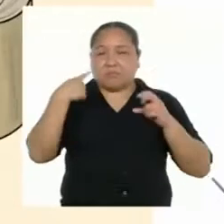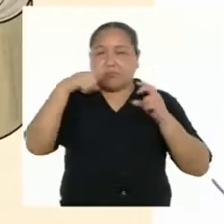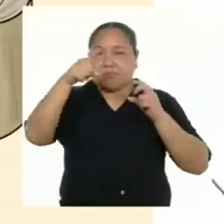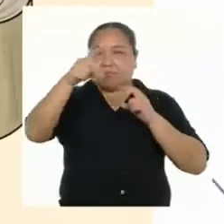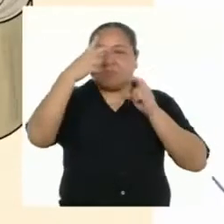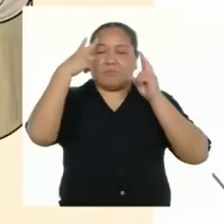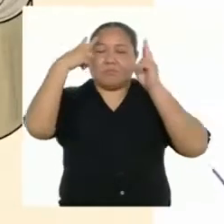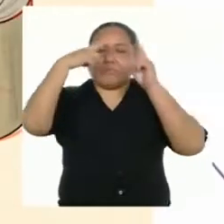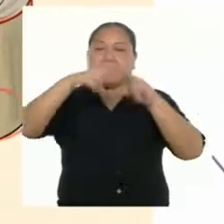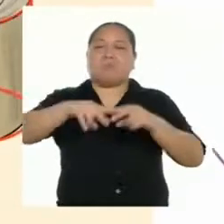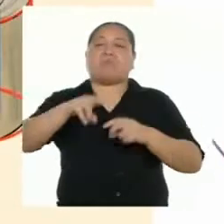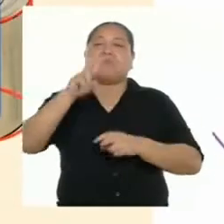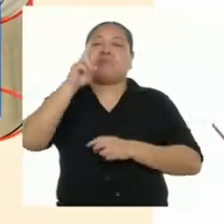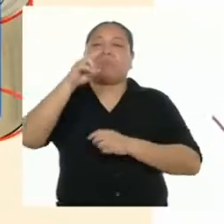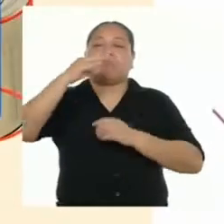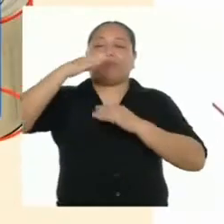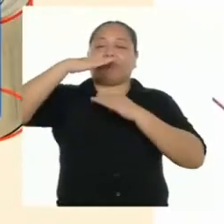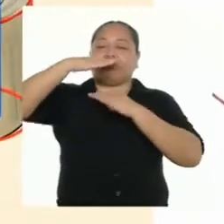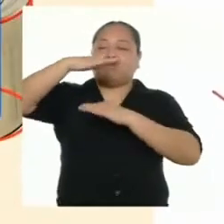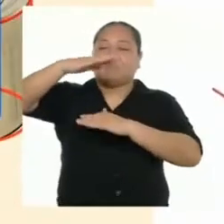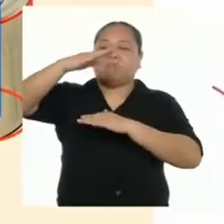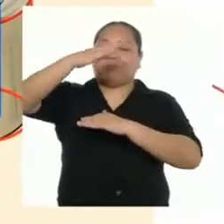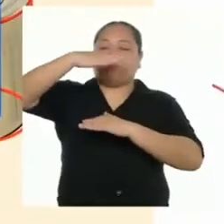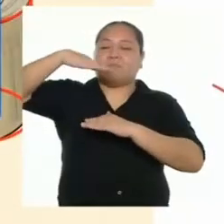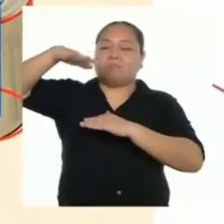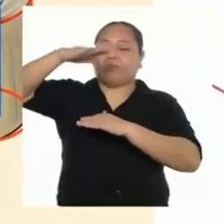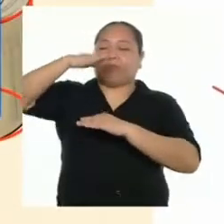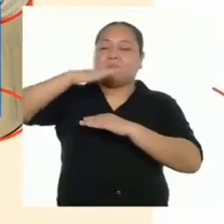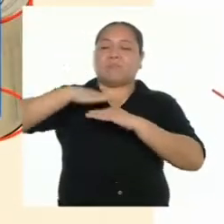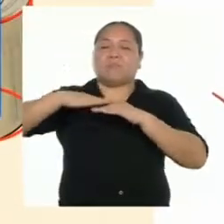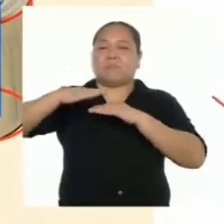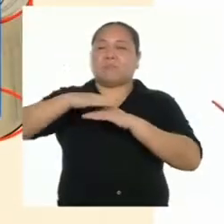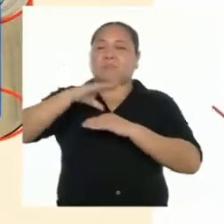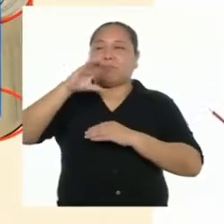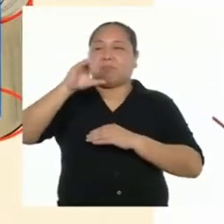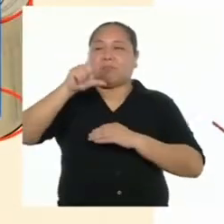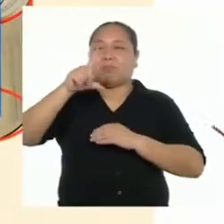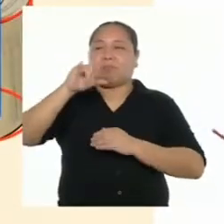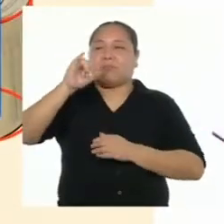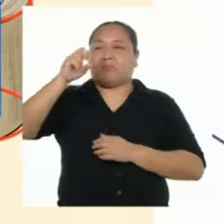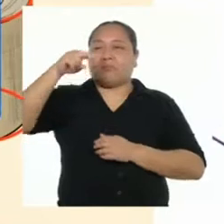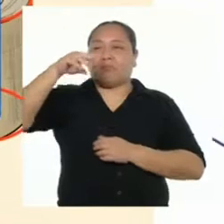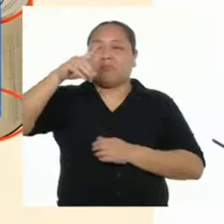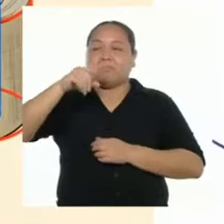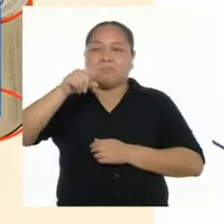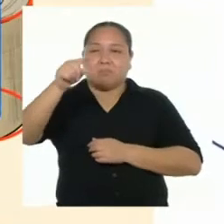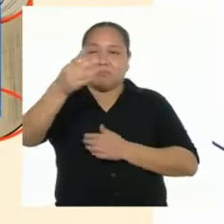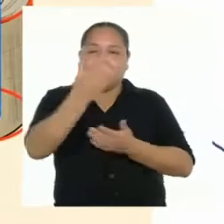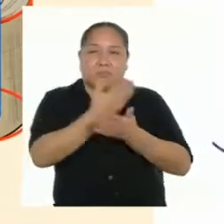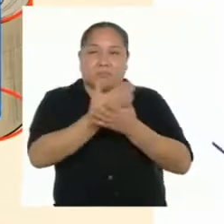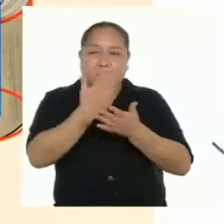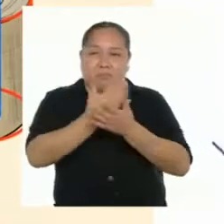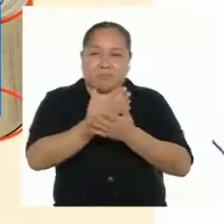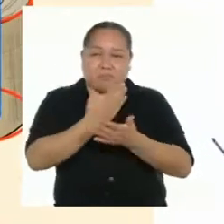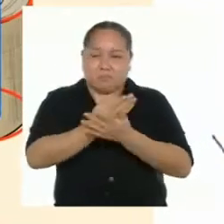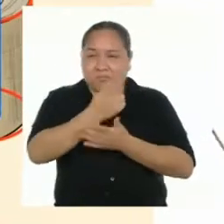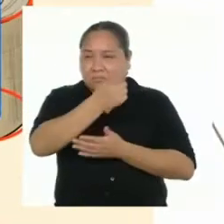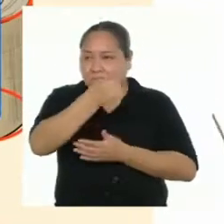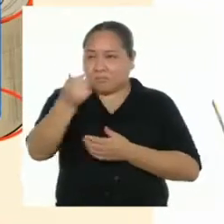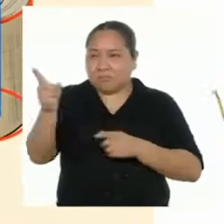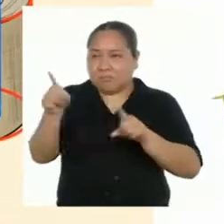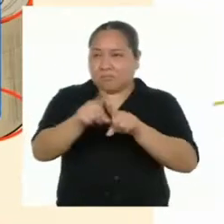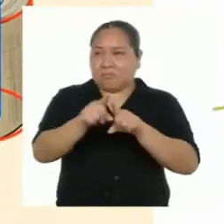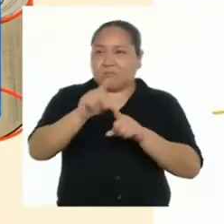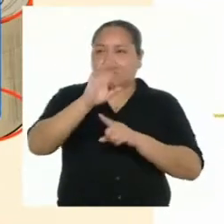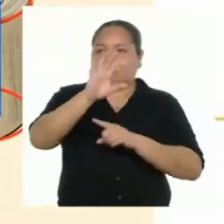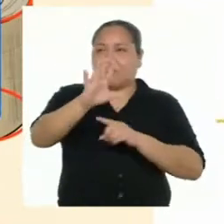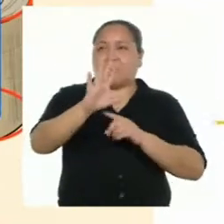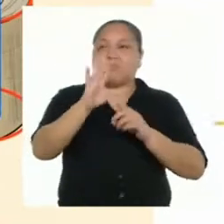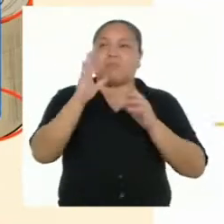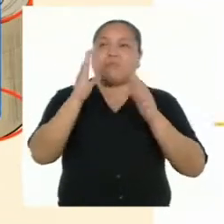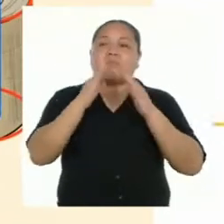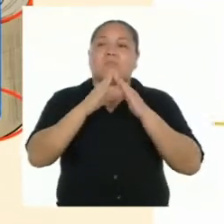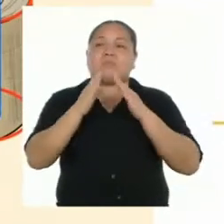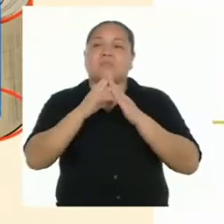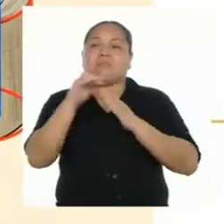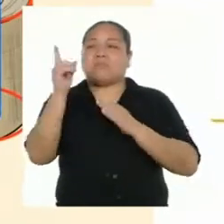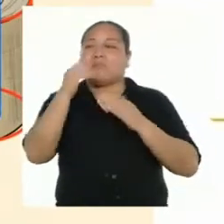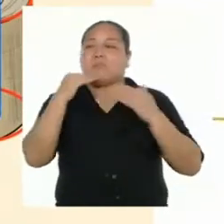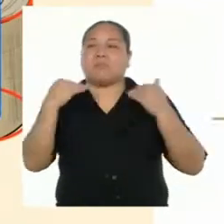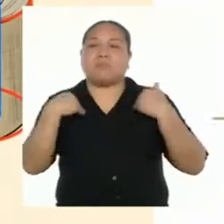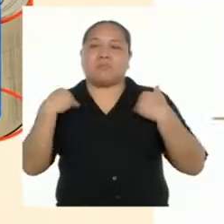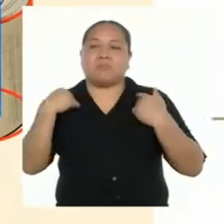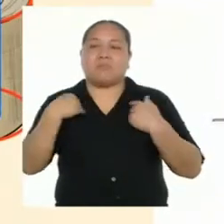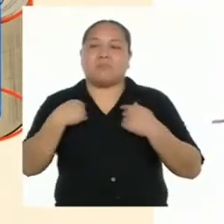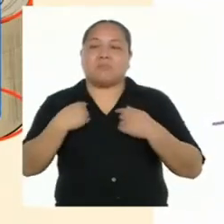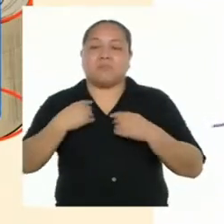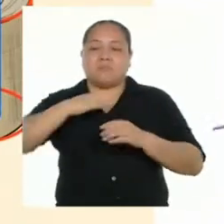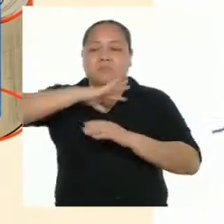como puedes ver, hay 2 cilindros. Chicas y chicos, ustedes pueden comprobar lo mismo en sus casas. Si no tienen un rollo